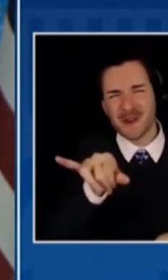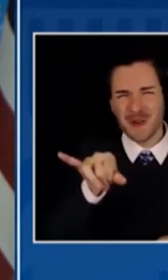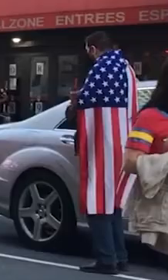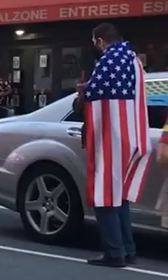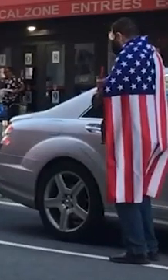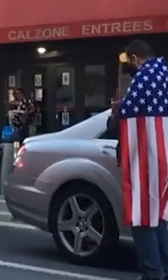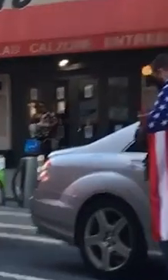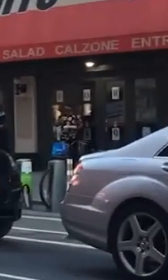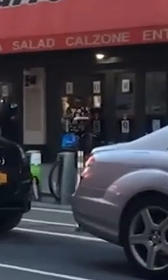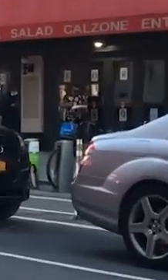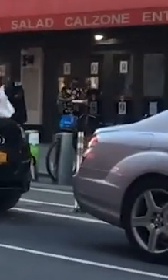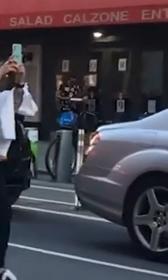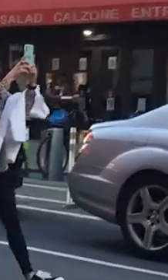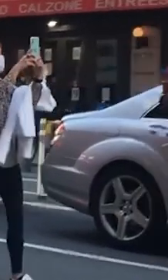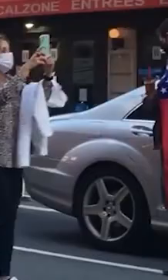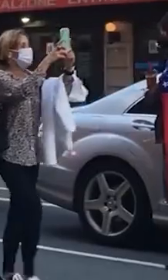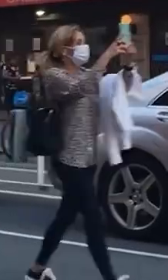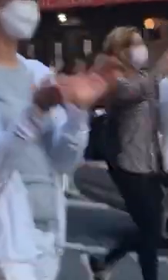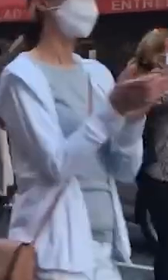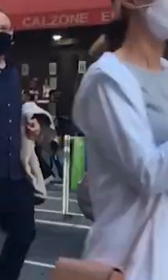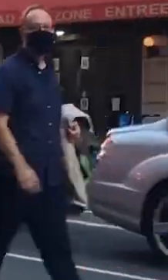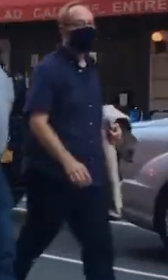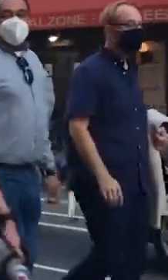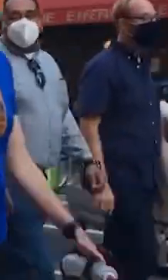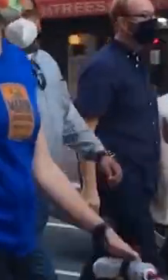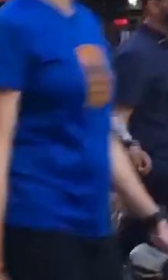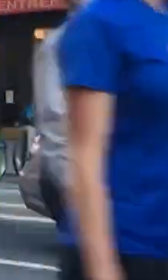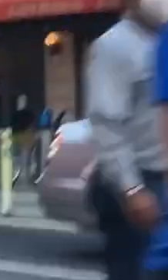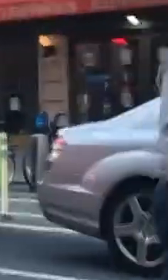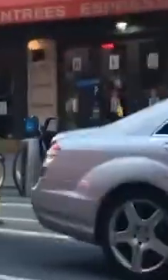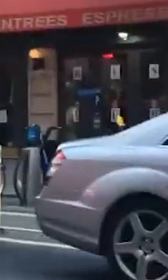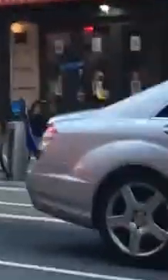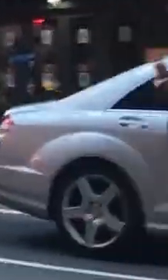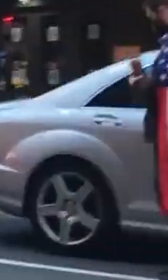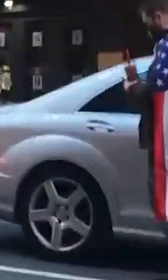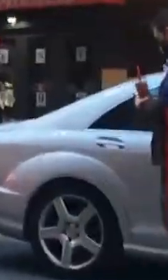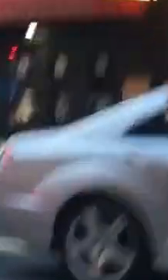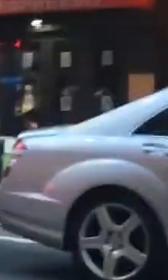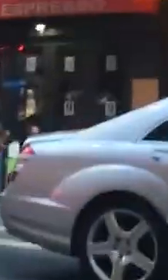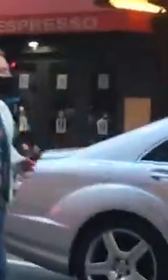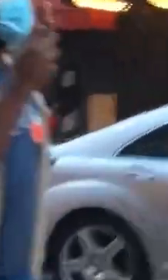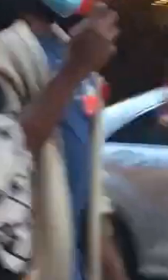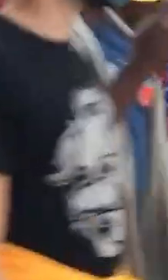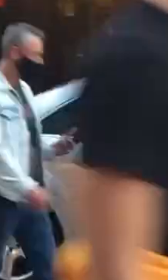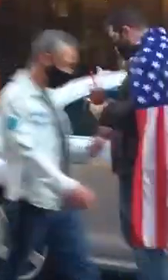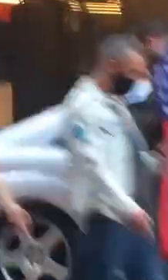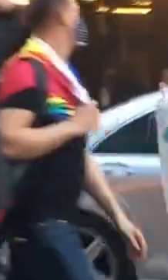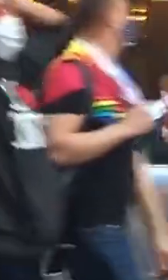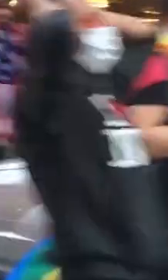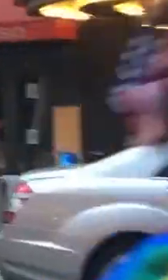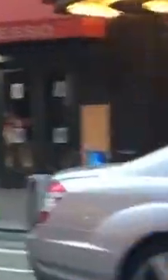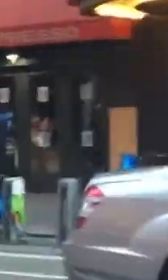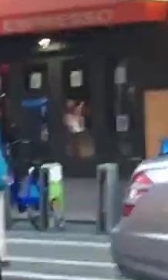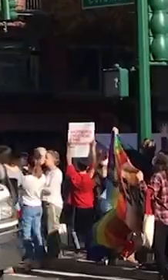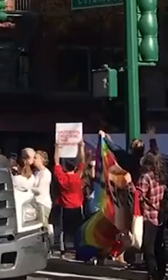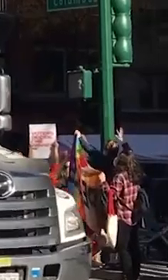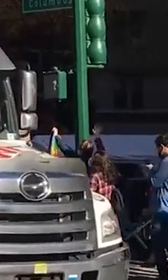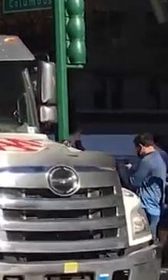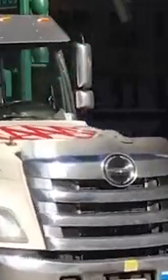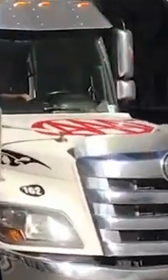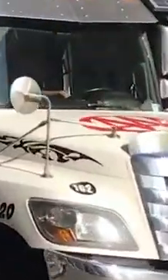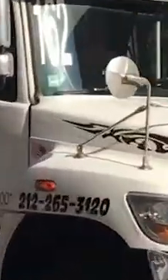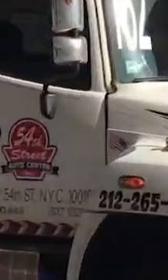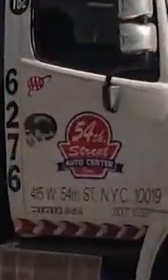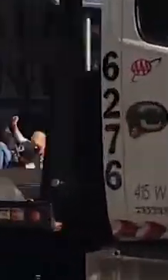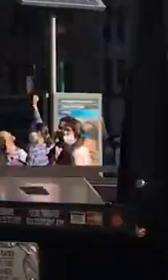el Senado, como ya hacen con la Cámara de Representantes. En el caso de que los demócratas se impongan en Georgia, conseguirían 50 senadores, los